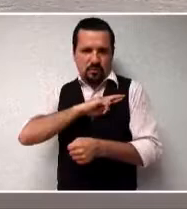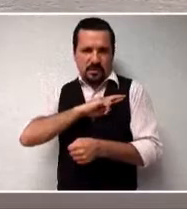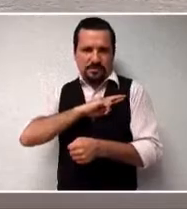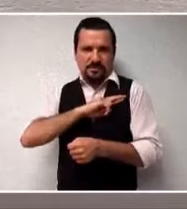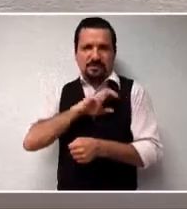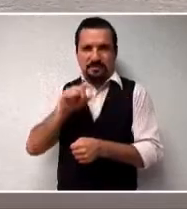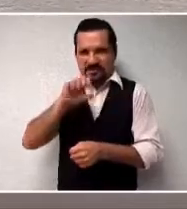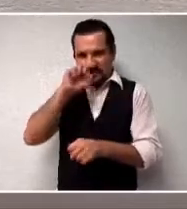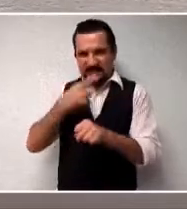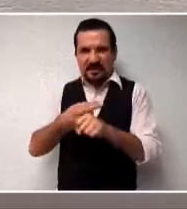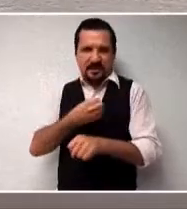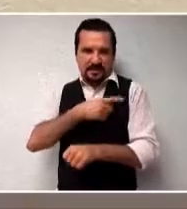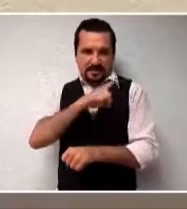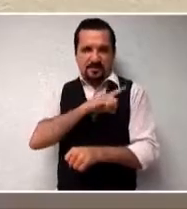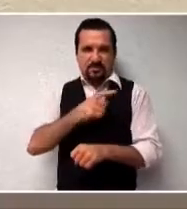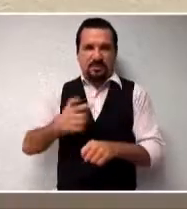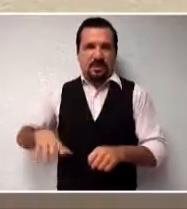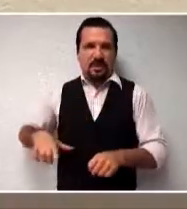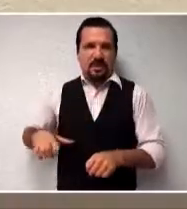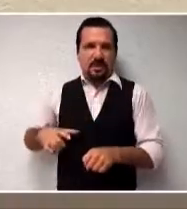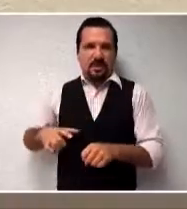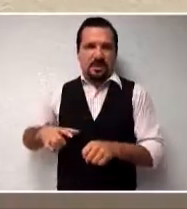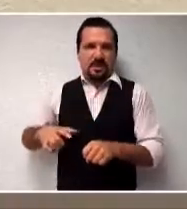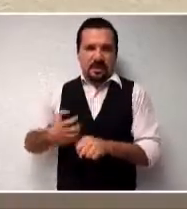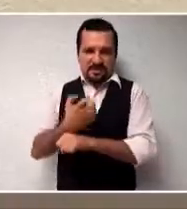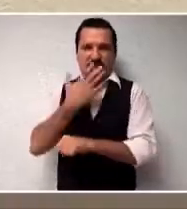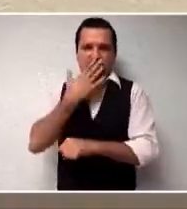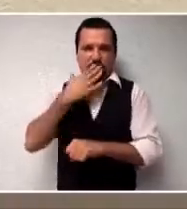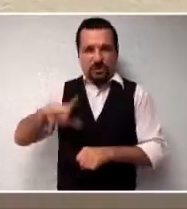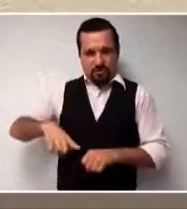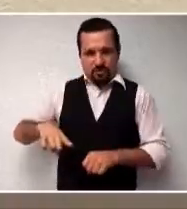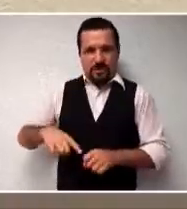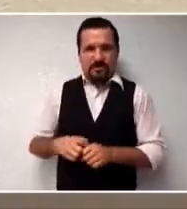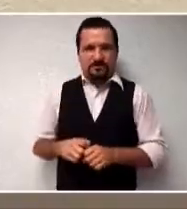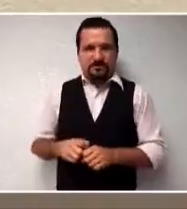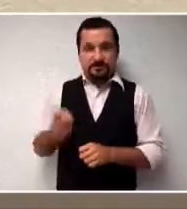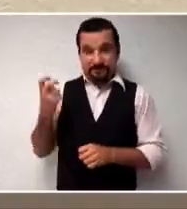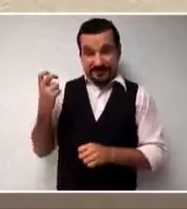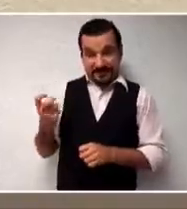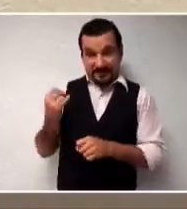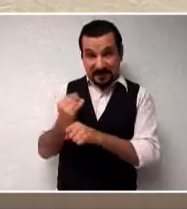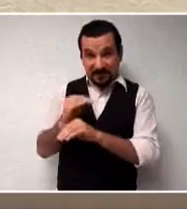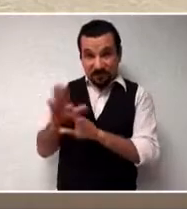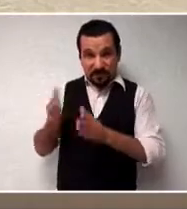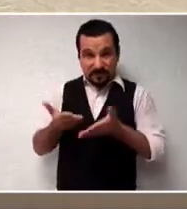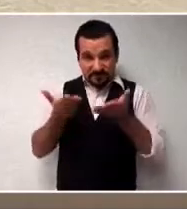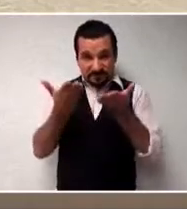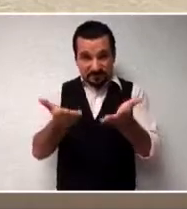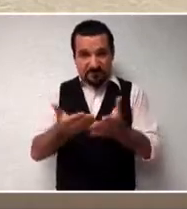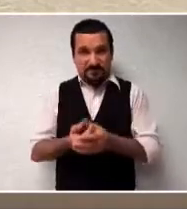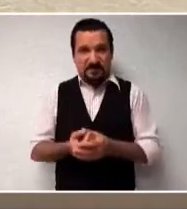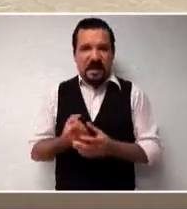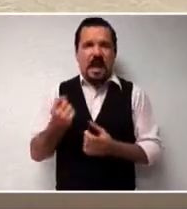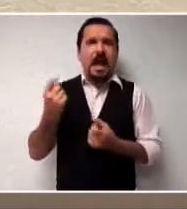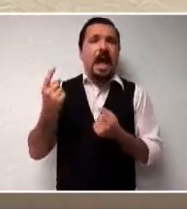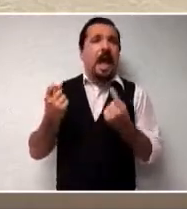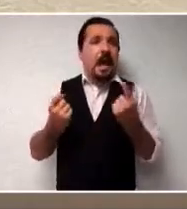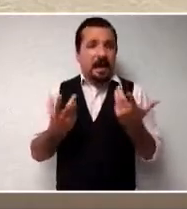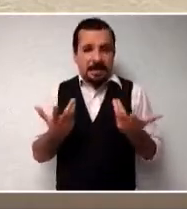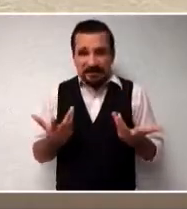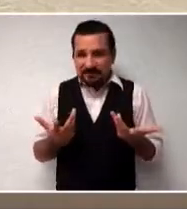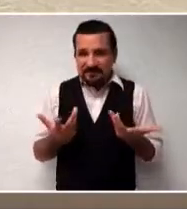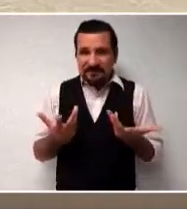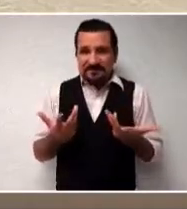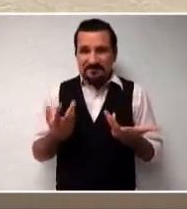del gobierno del estado de sonora en ese sentido existe la posibilidad de que en algunas ocasiones